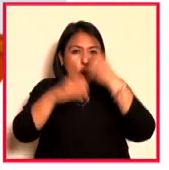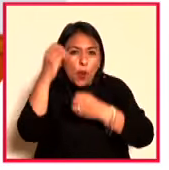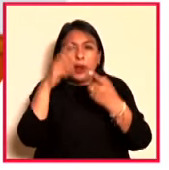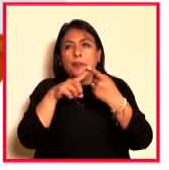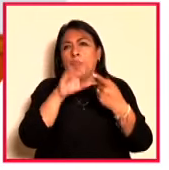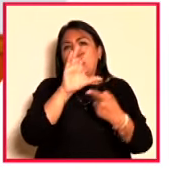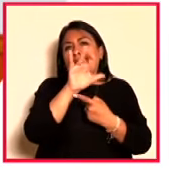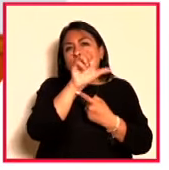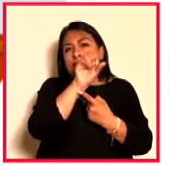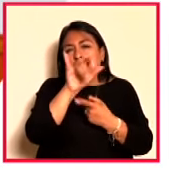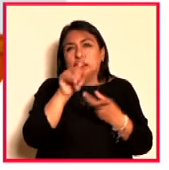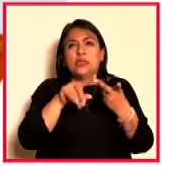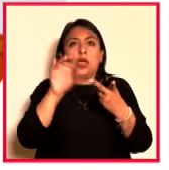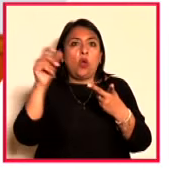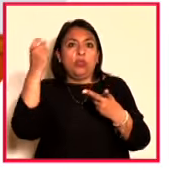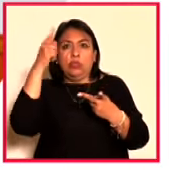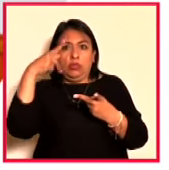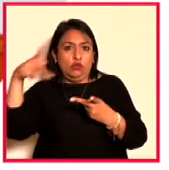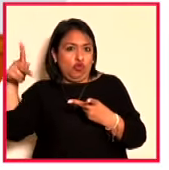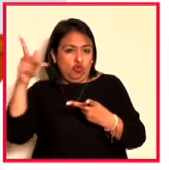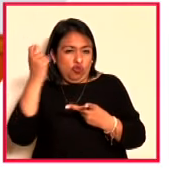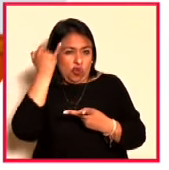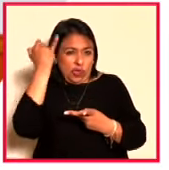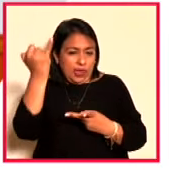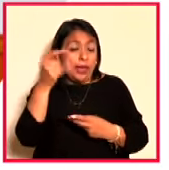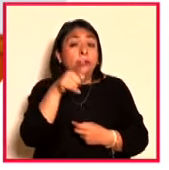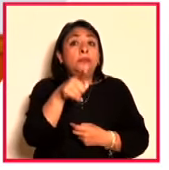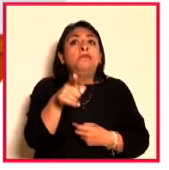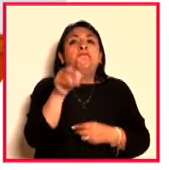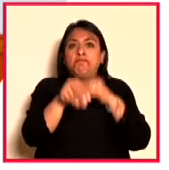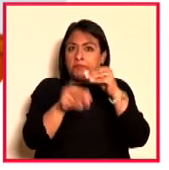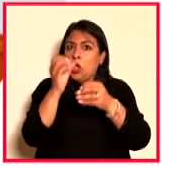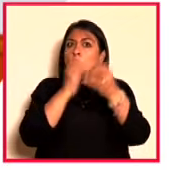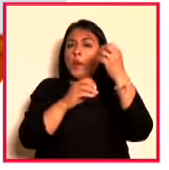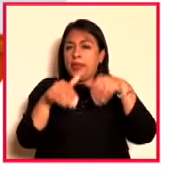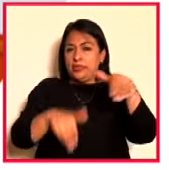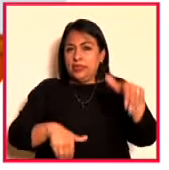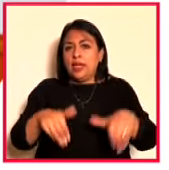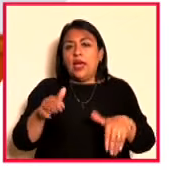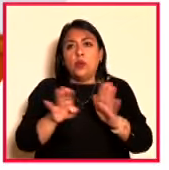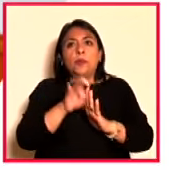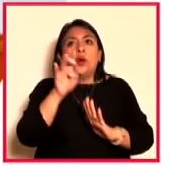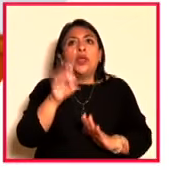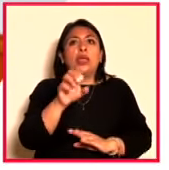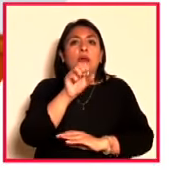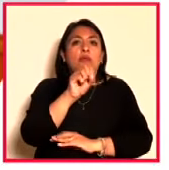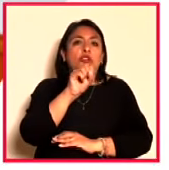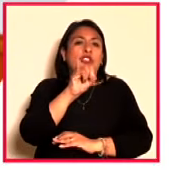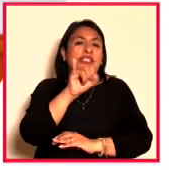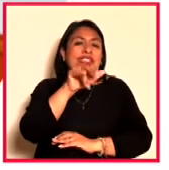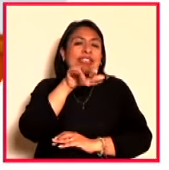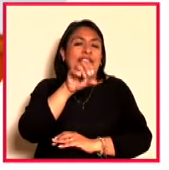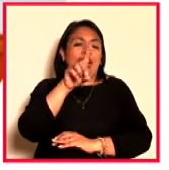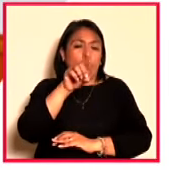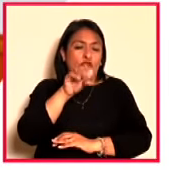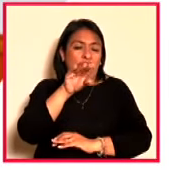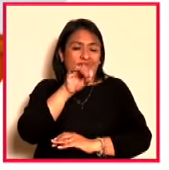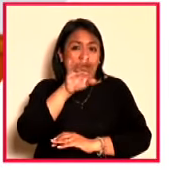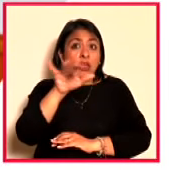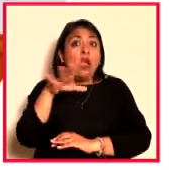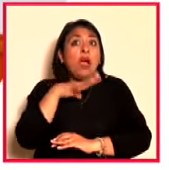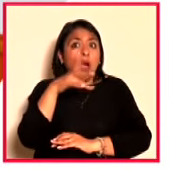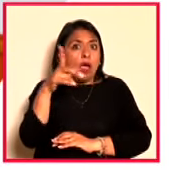clásicas o de su propia autoría. Sí, hemos montado obras de teatro universal, por ejemplo, Cyrano de Bergerac, que pudimos tener una